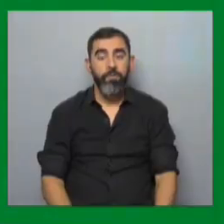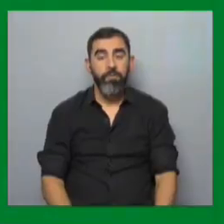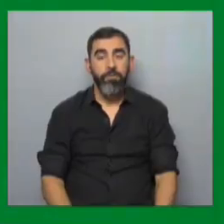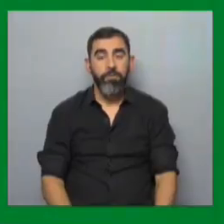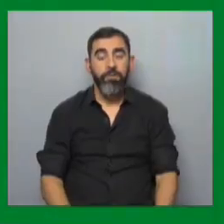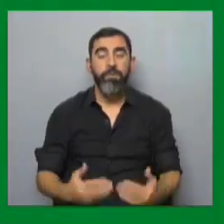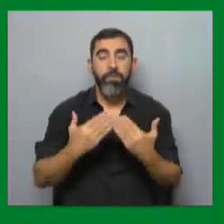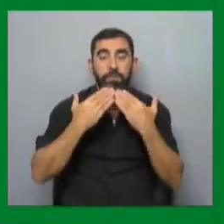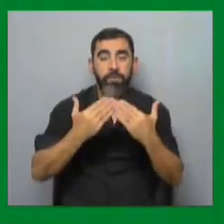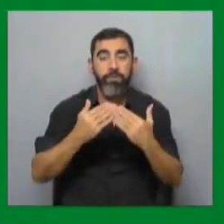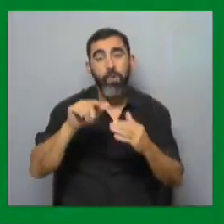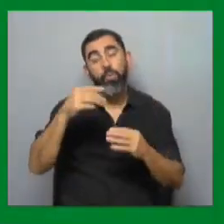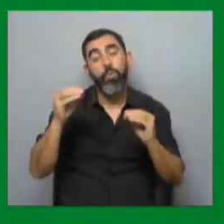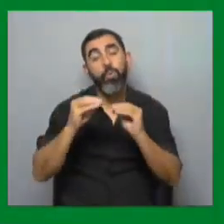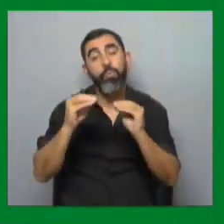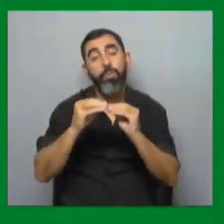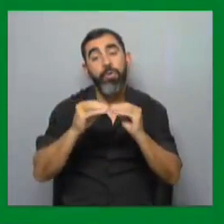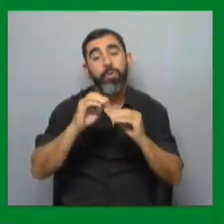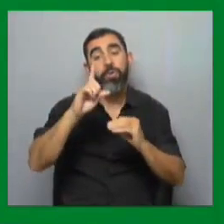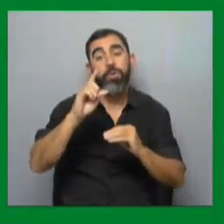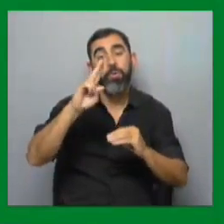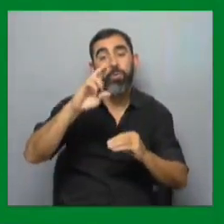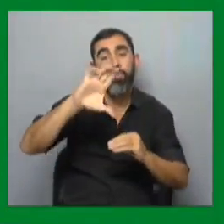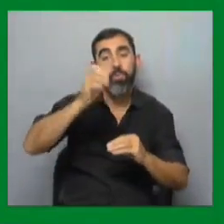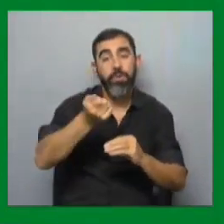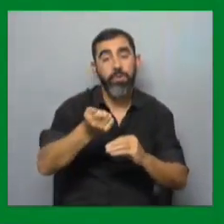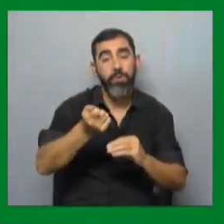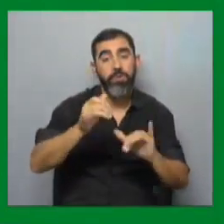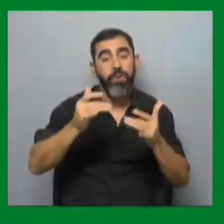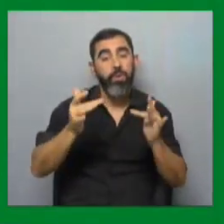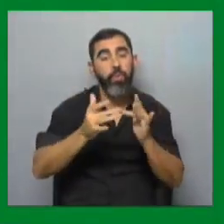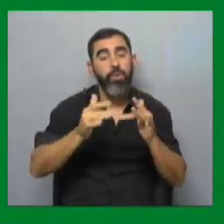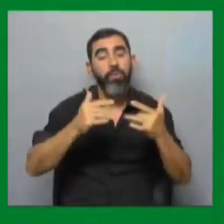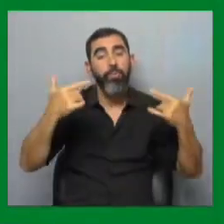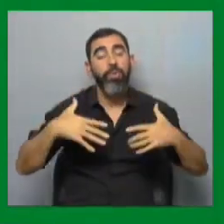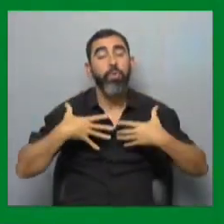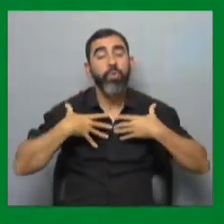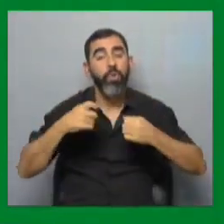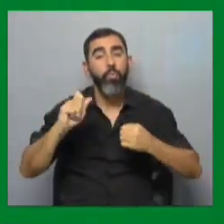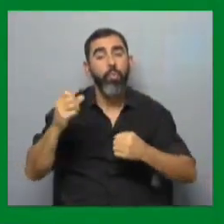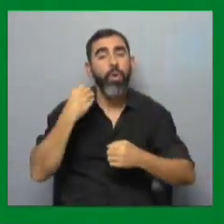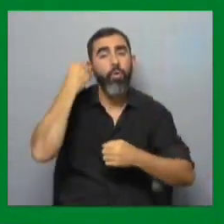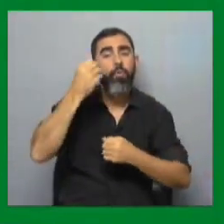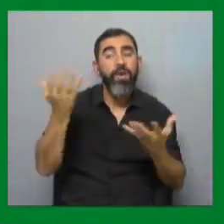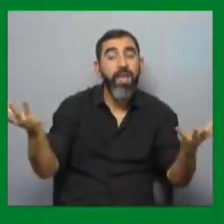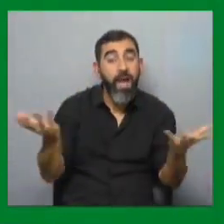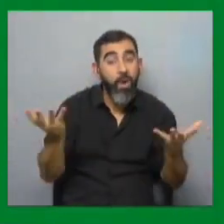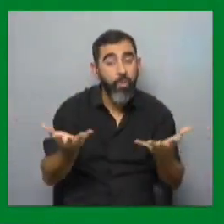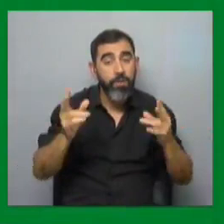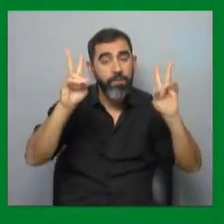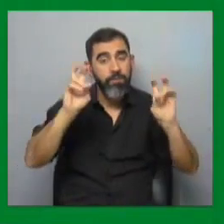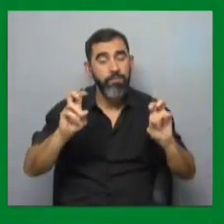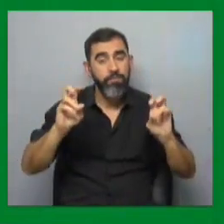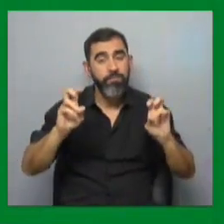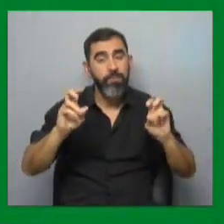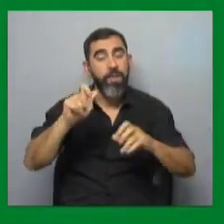Muy bien, Eduardo, muchas gracias. El otro móvil está a cargo de Luca Veloz, que ya vamos a estar con él. En el Ministerio de Salud Pública hay una conferencia ahora en curso a propósito de lo que